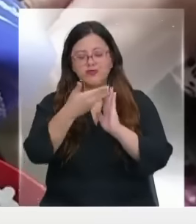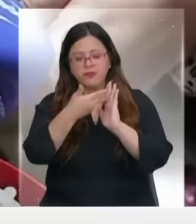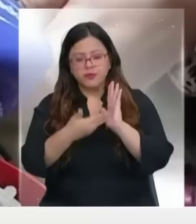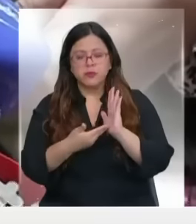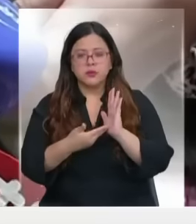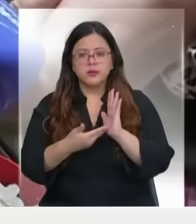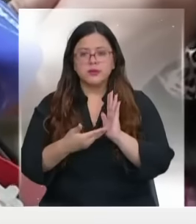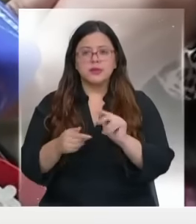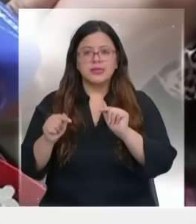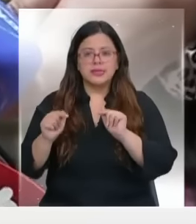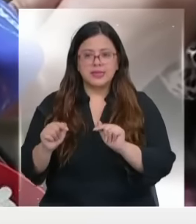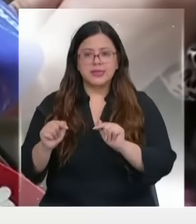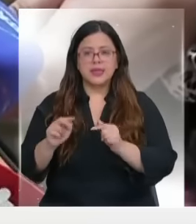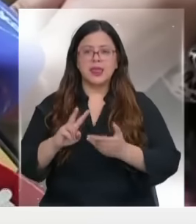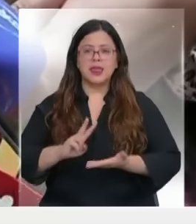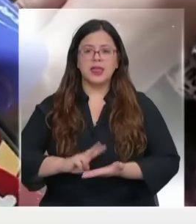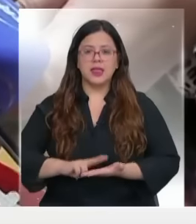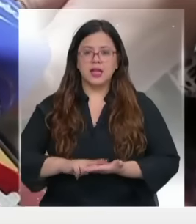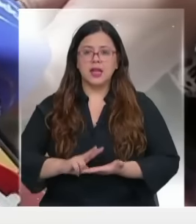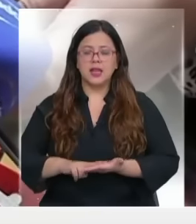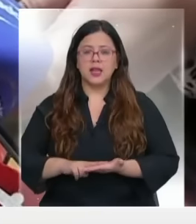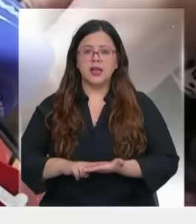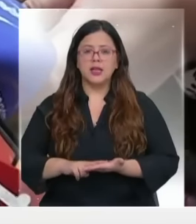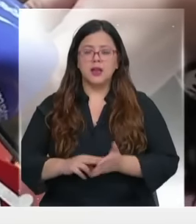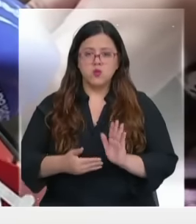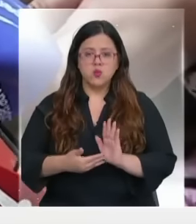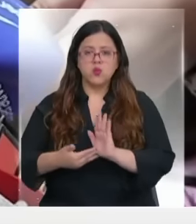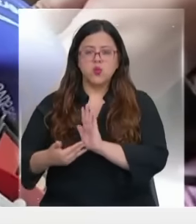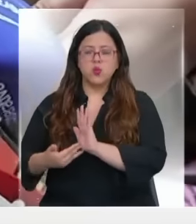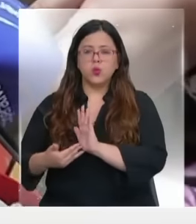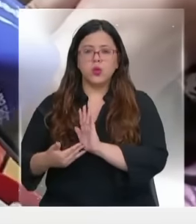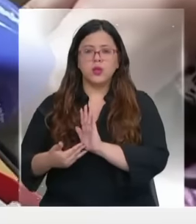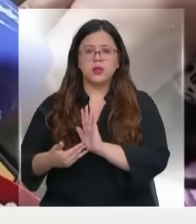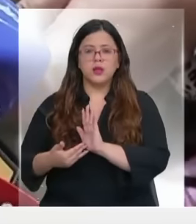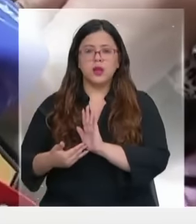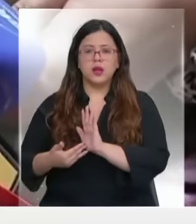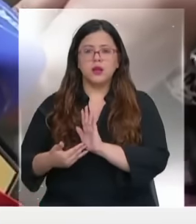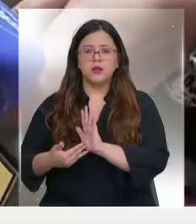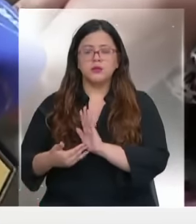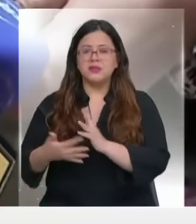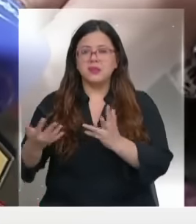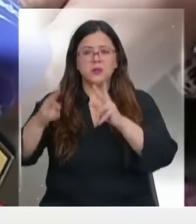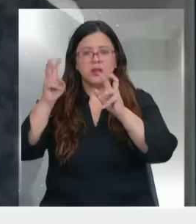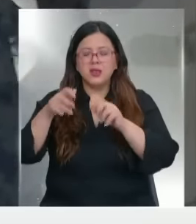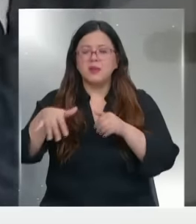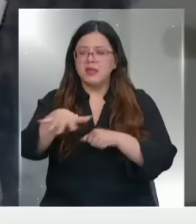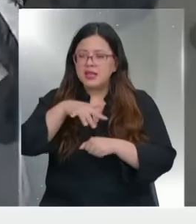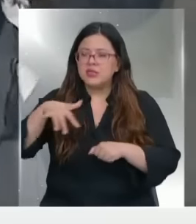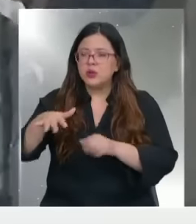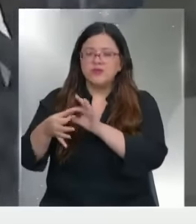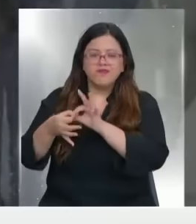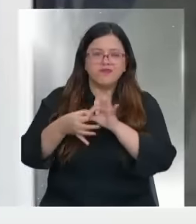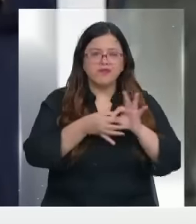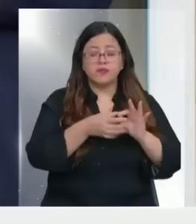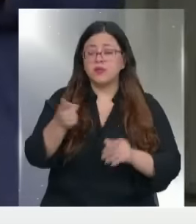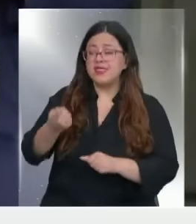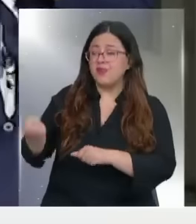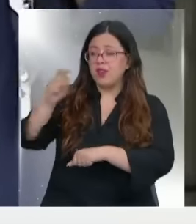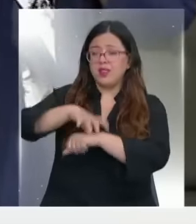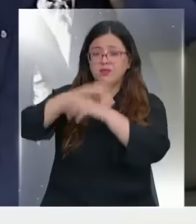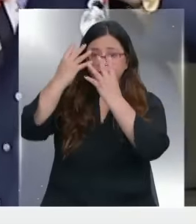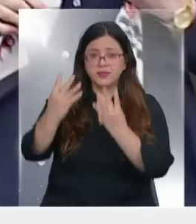que realmente, ¿no es cierto?, da cuenta de cómo ha sido la dinámica de los hechos. Su retorno a prisión se